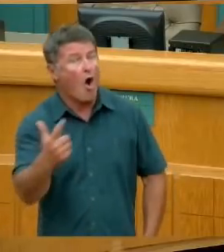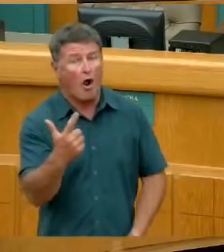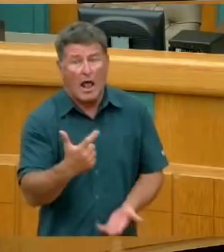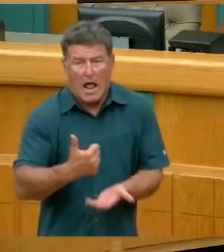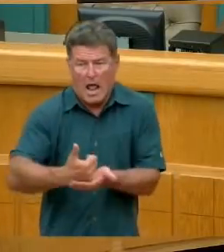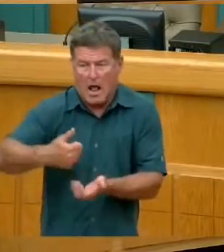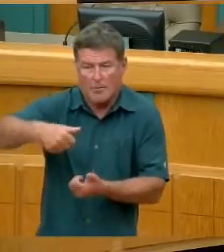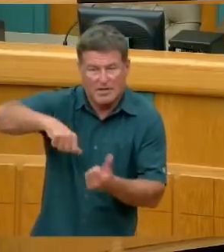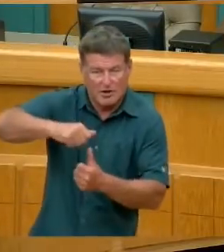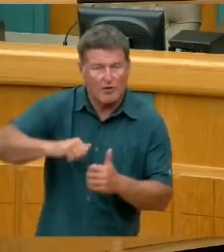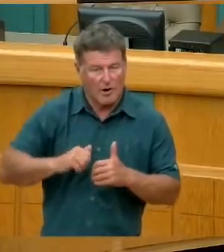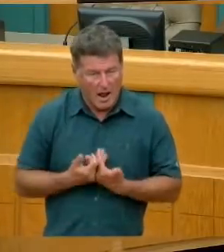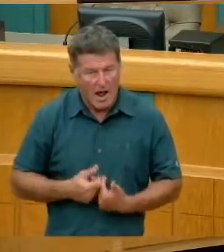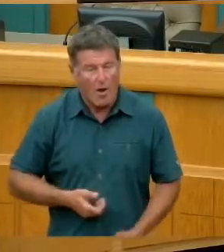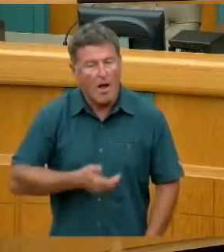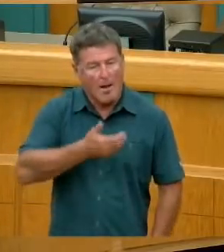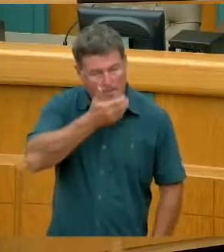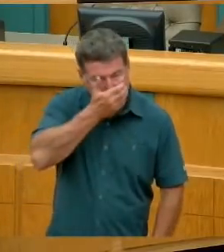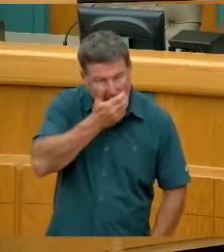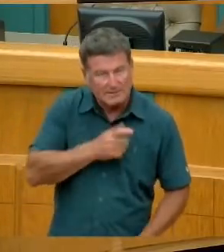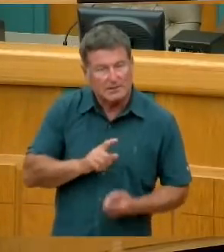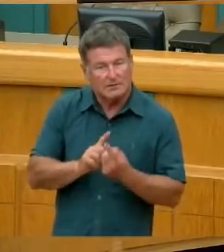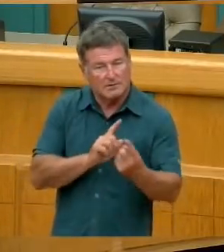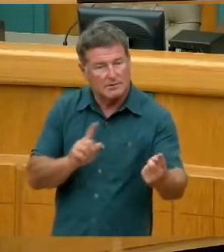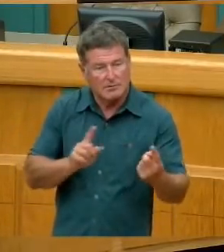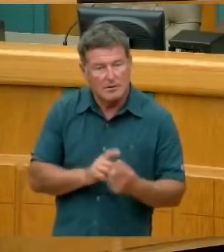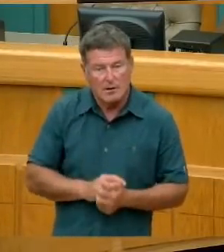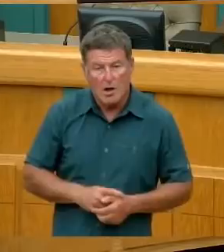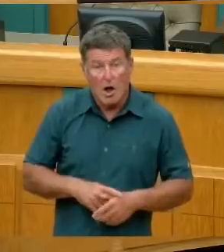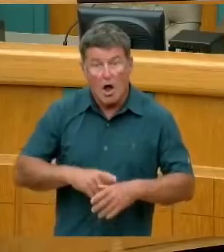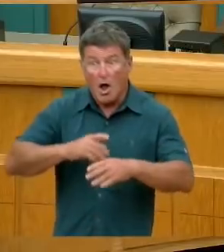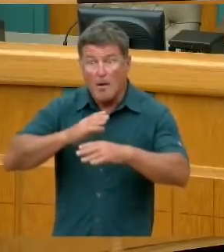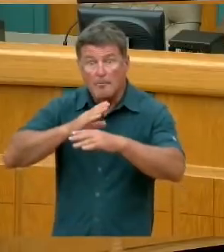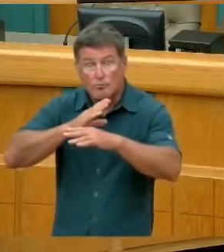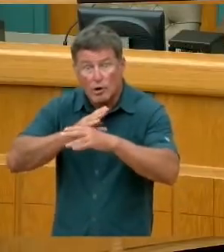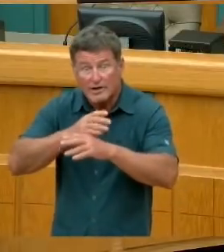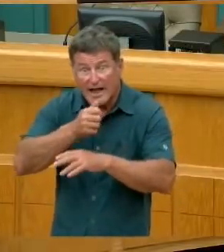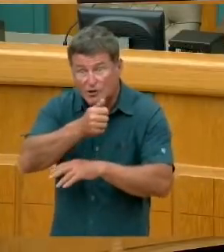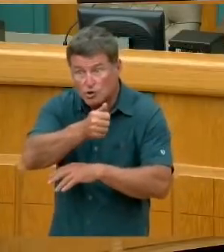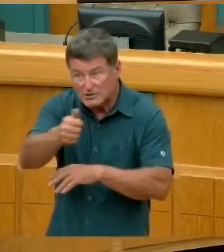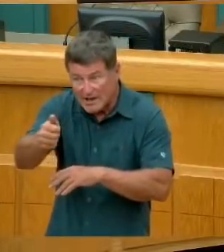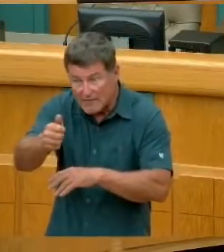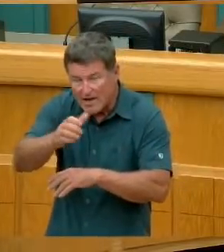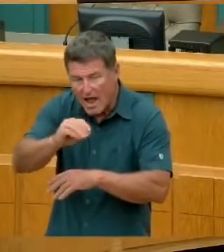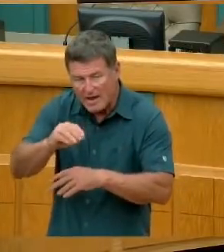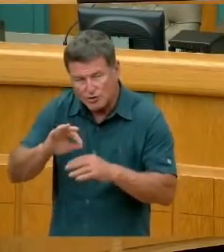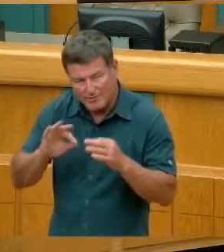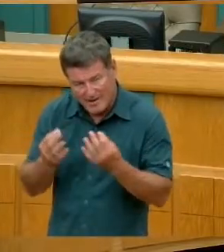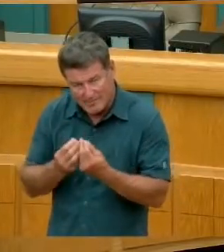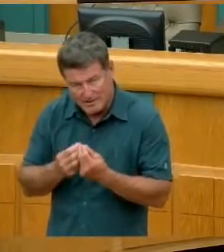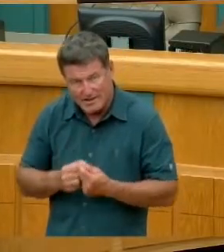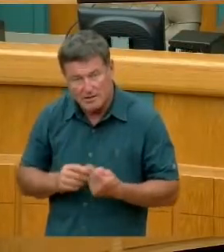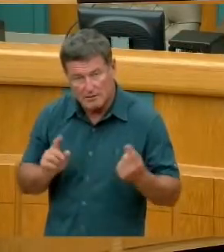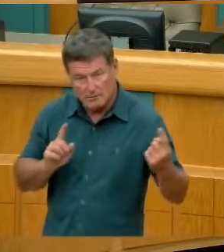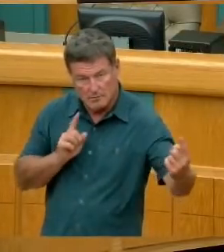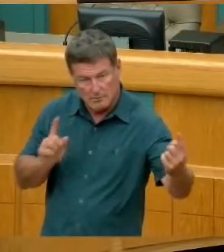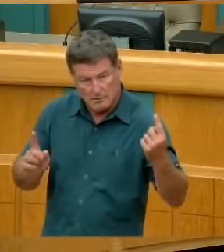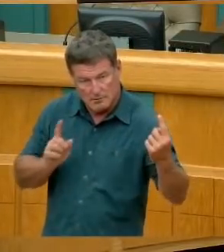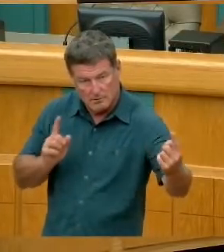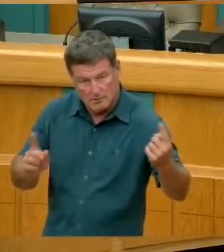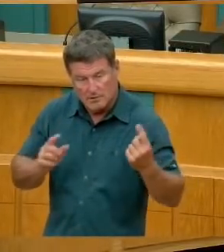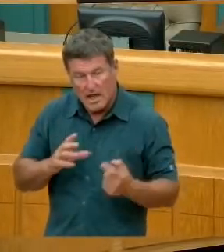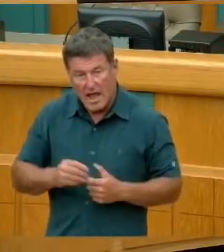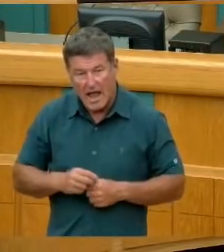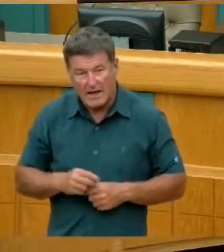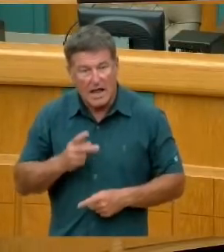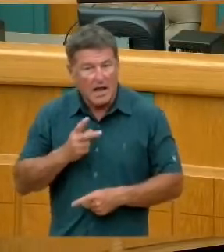do the very least for each other. Stay protected, protect your families, stay social